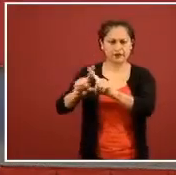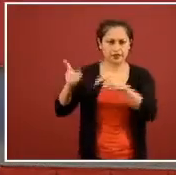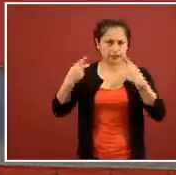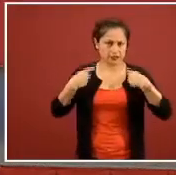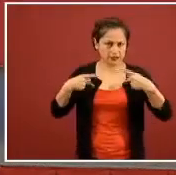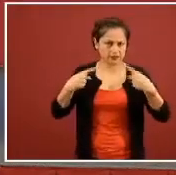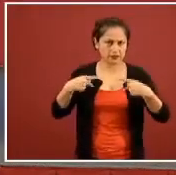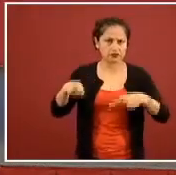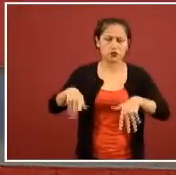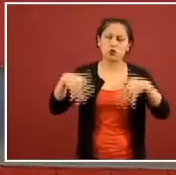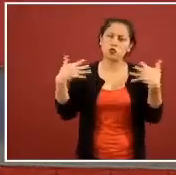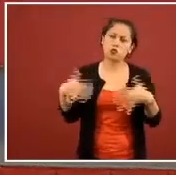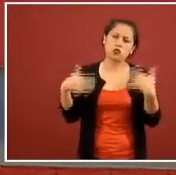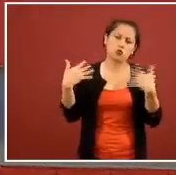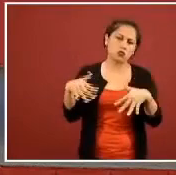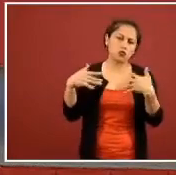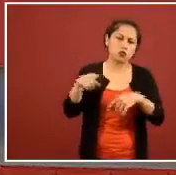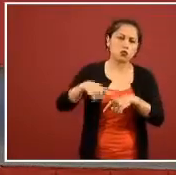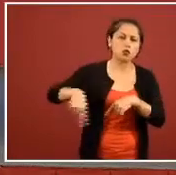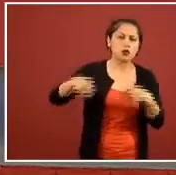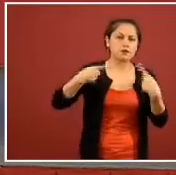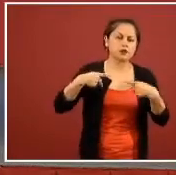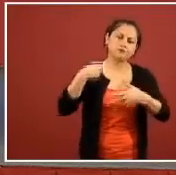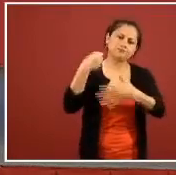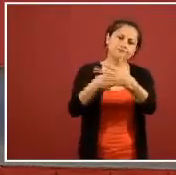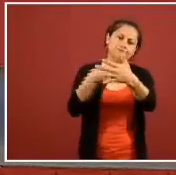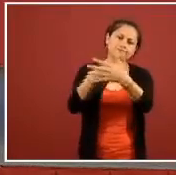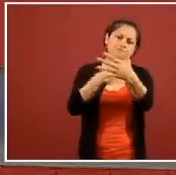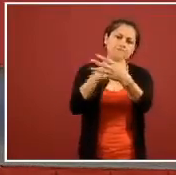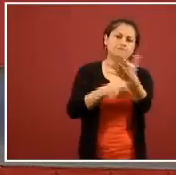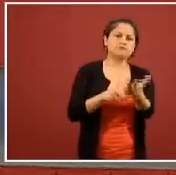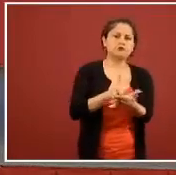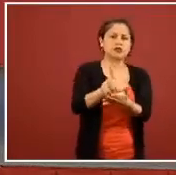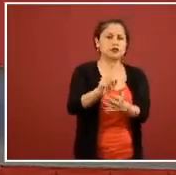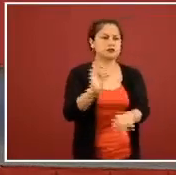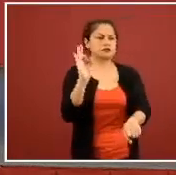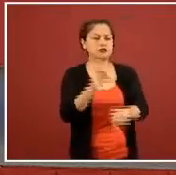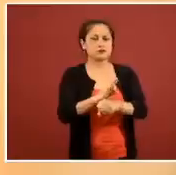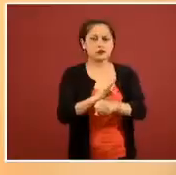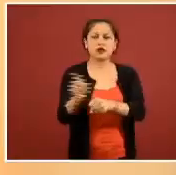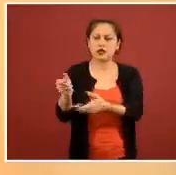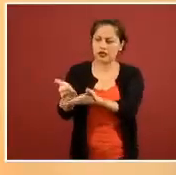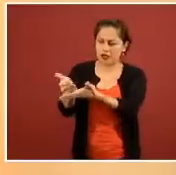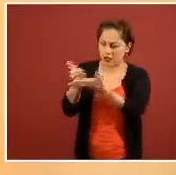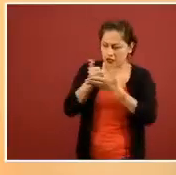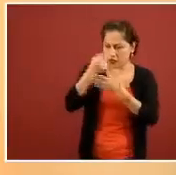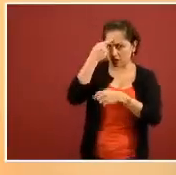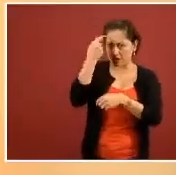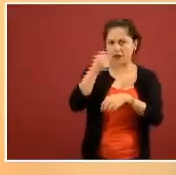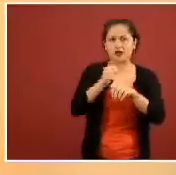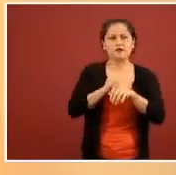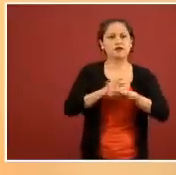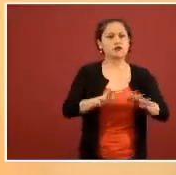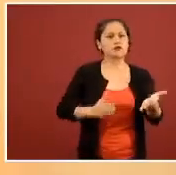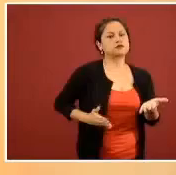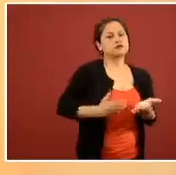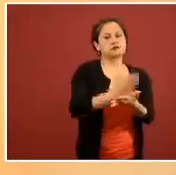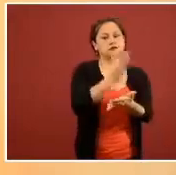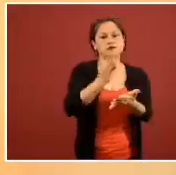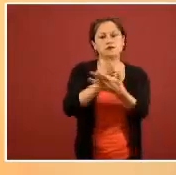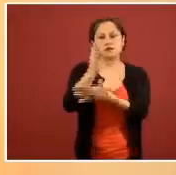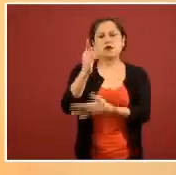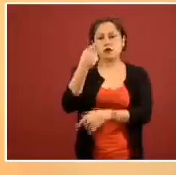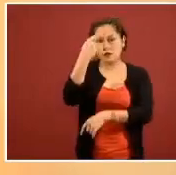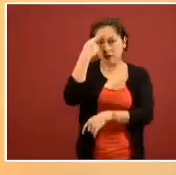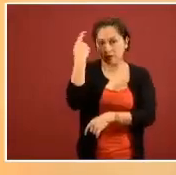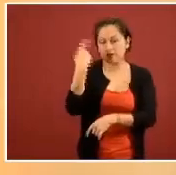personas, grandes personas, activistas sociales, para el acceso de información y un acceso correcto a los servicios de salud